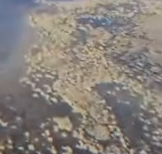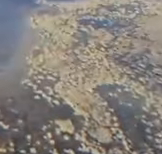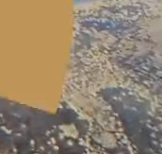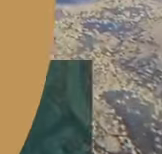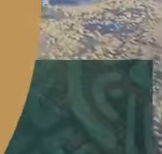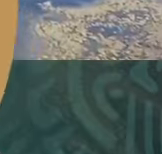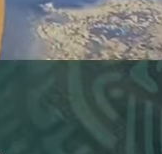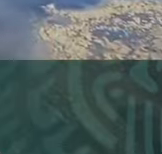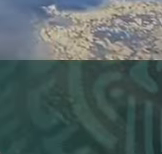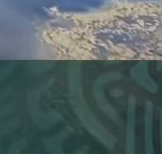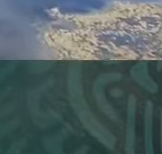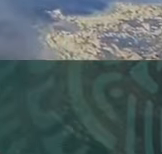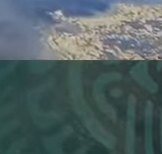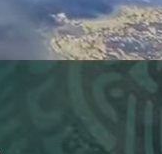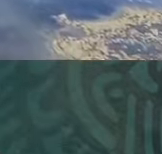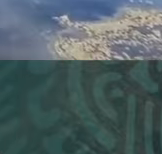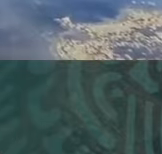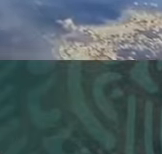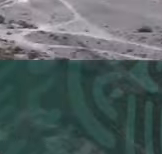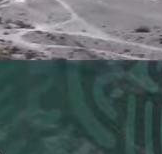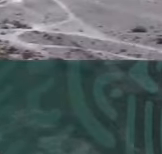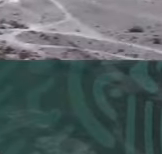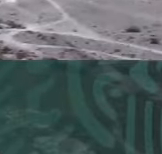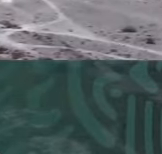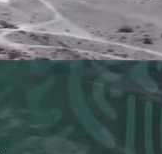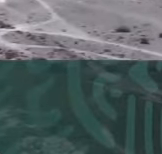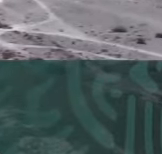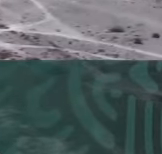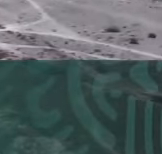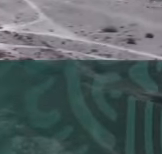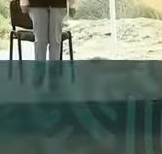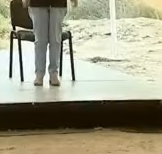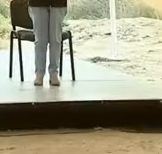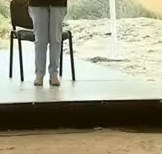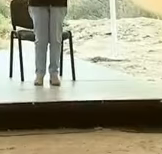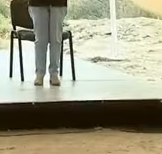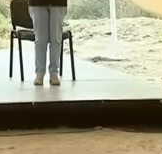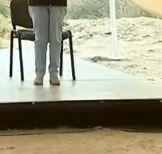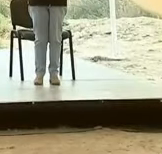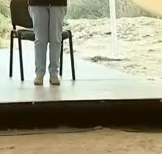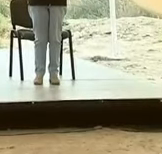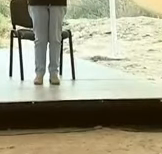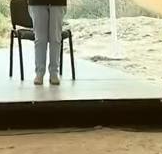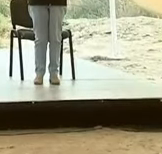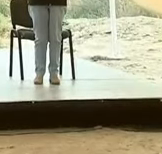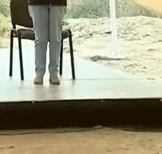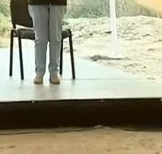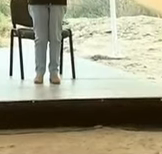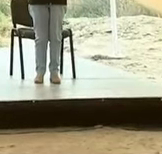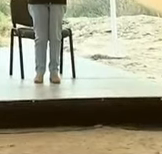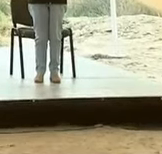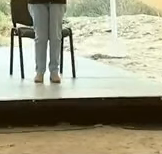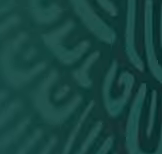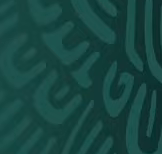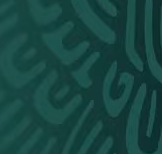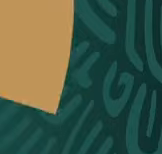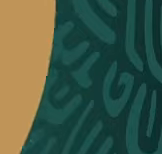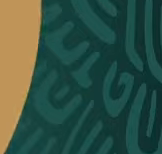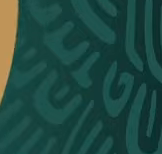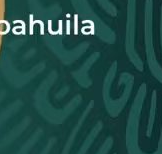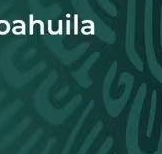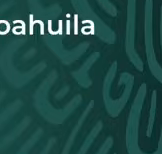Del 26 al 28 de marzo, el presidente Andrés Manuel López Obrador realizó una gira de trabajo por los estados de Chihuahua, Coahuila